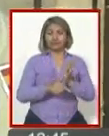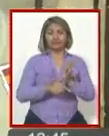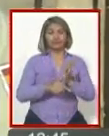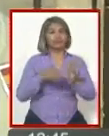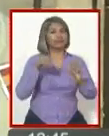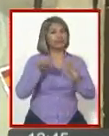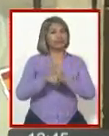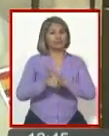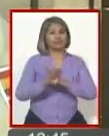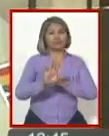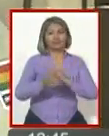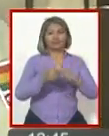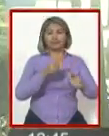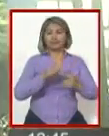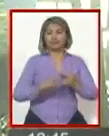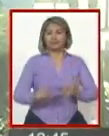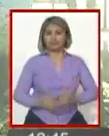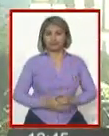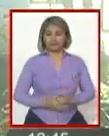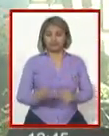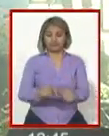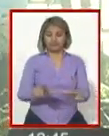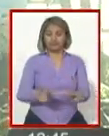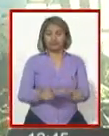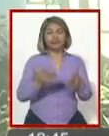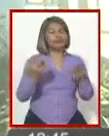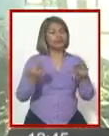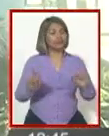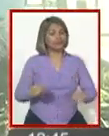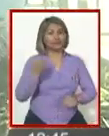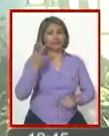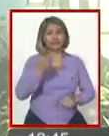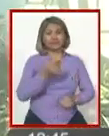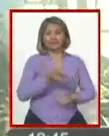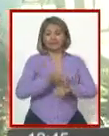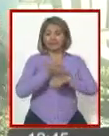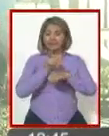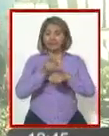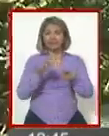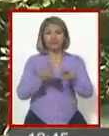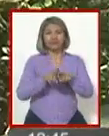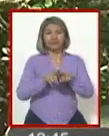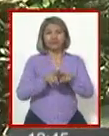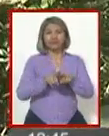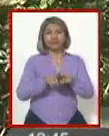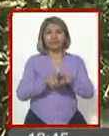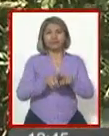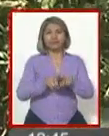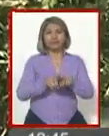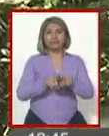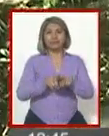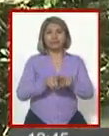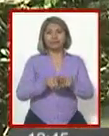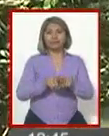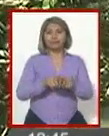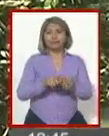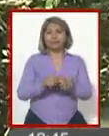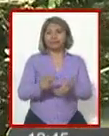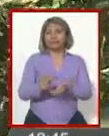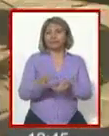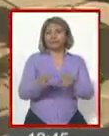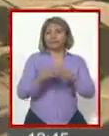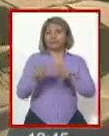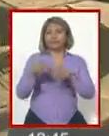fin a la vida de su compañero. En el lugar del hecho se pudo evidenciar residuos de alcohol, además de cubiletes y dados, donde se presume que